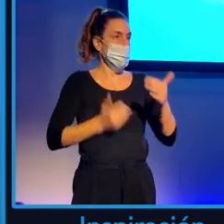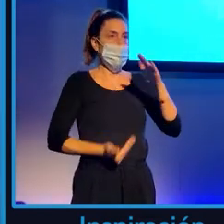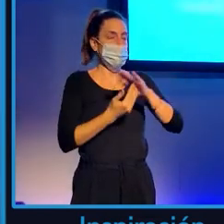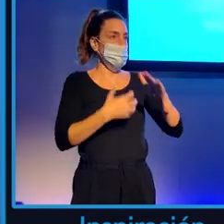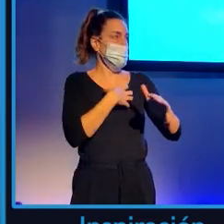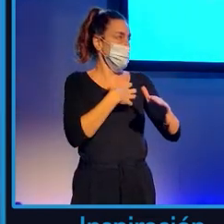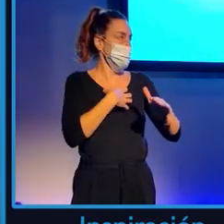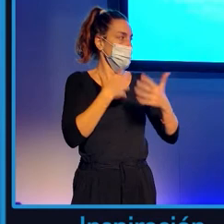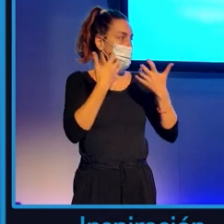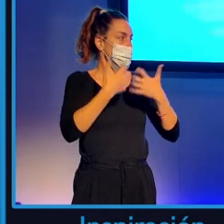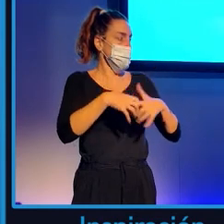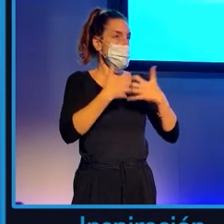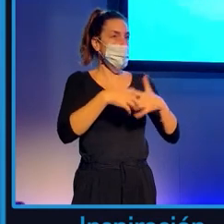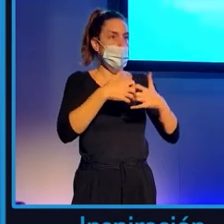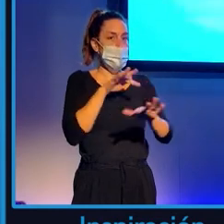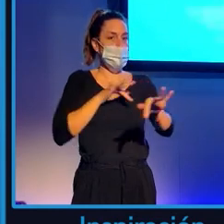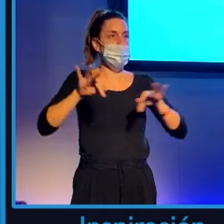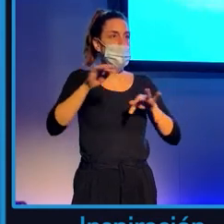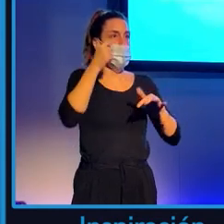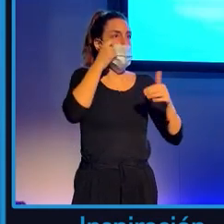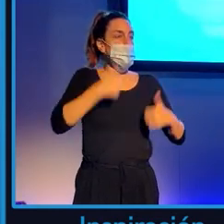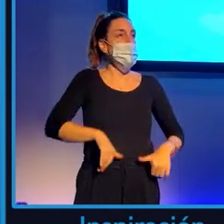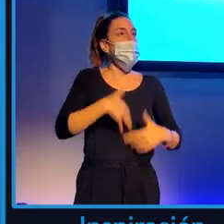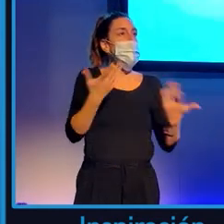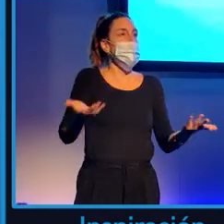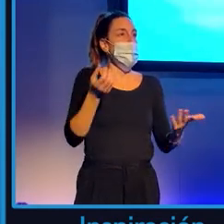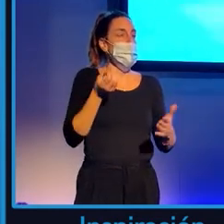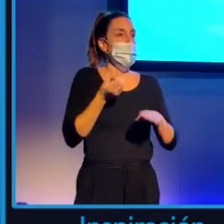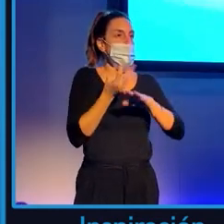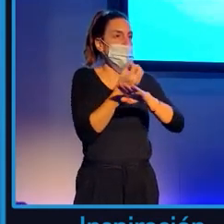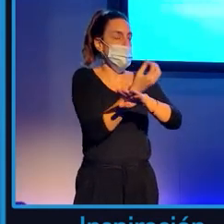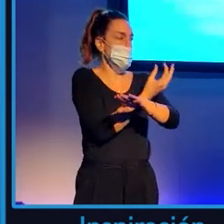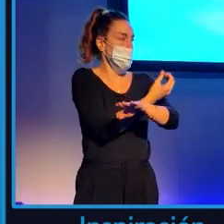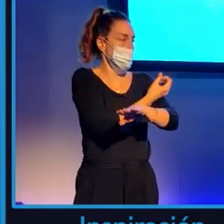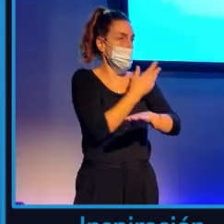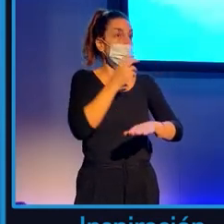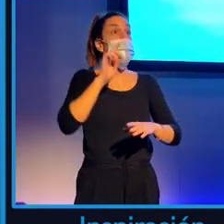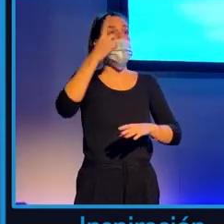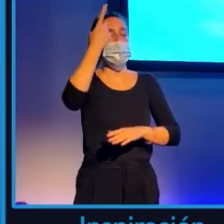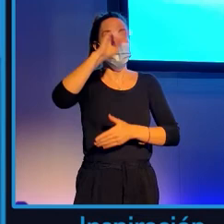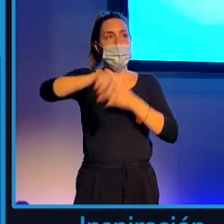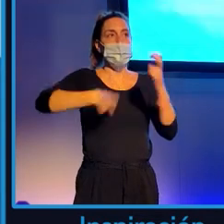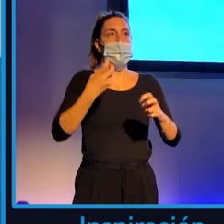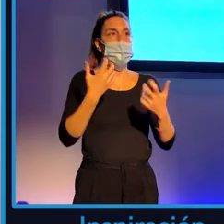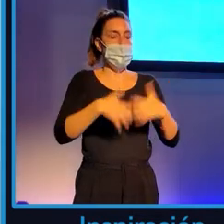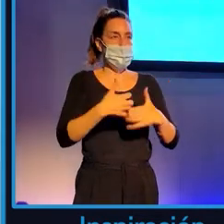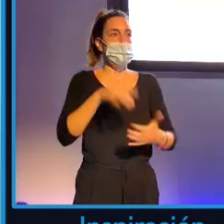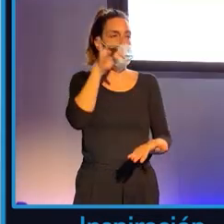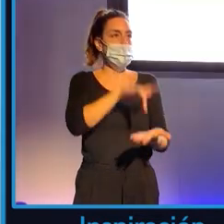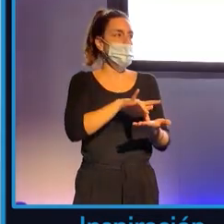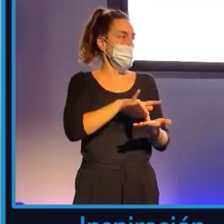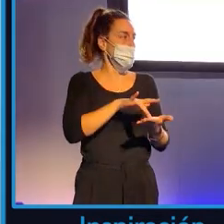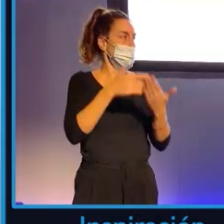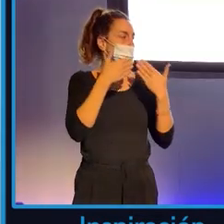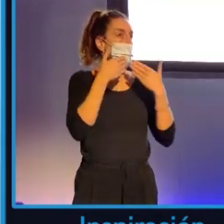mecanizada sus tareas era la máquina de vapor llegó así nuestra primera revolución industrial gracias al despegue